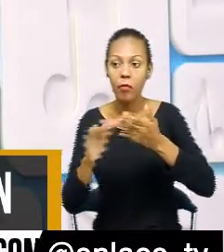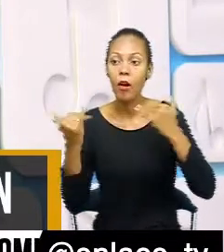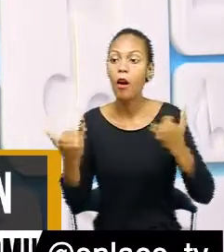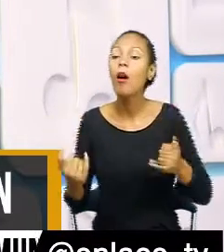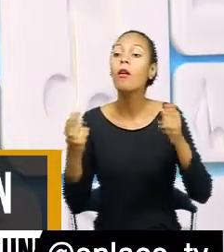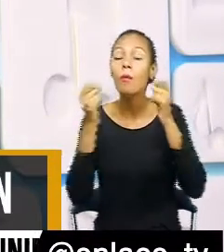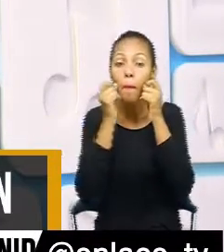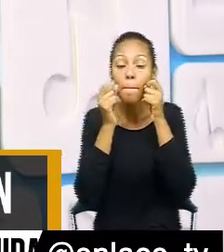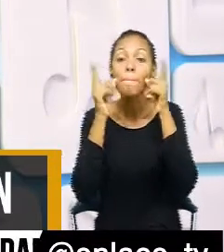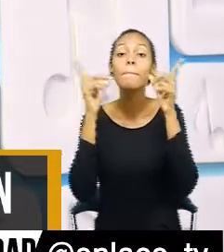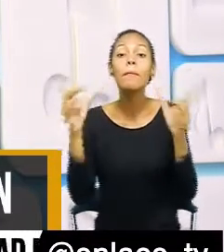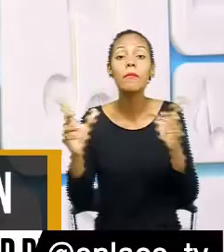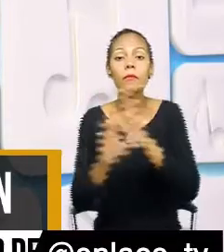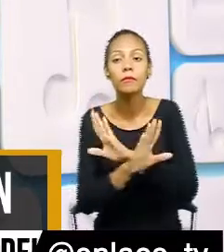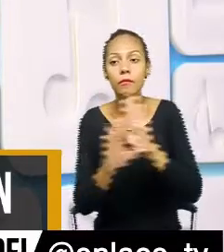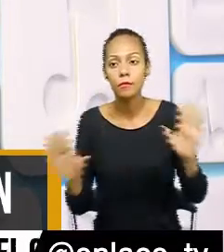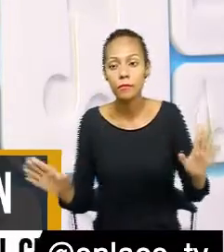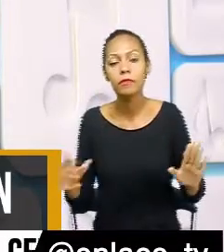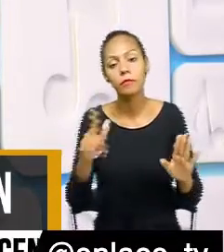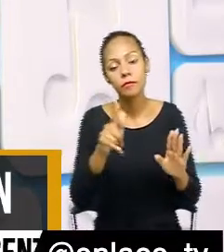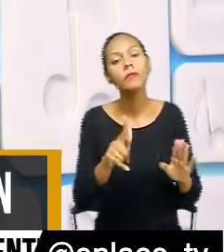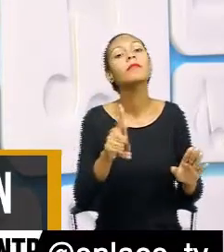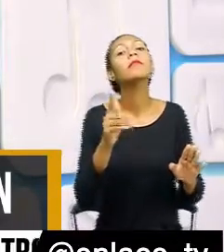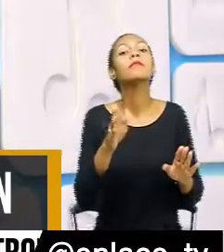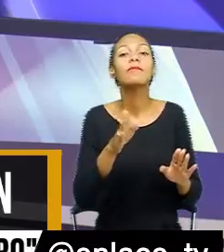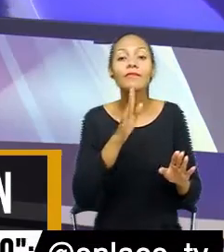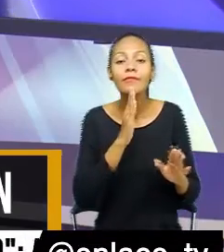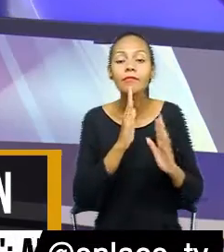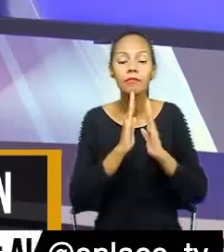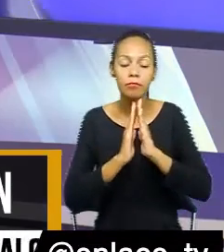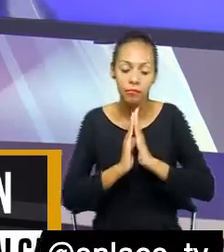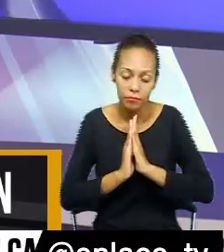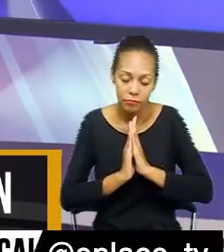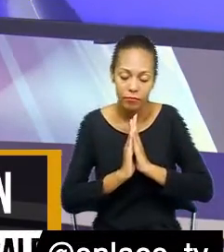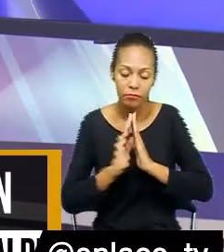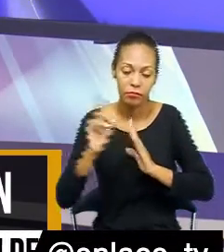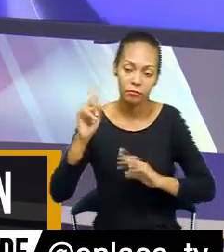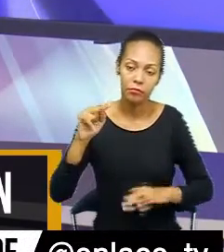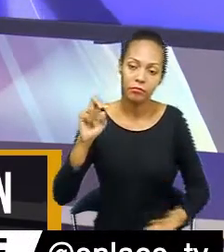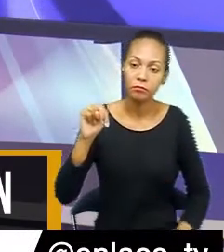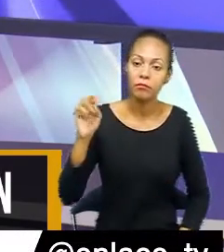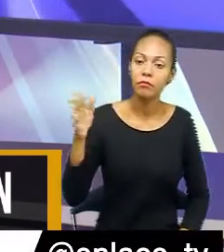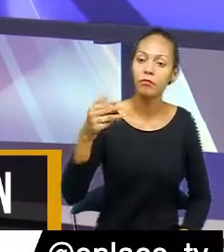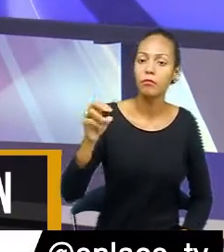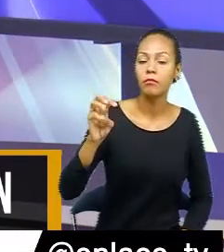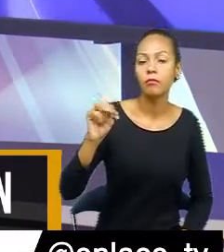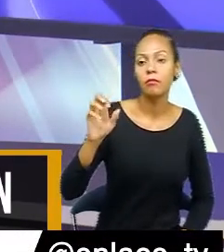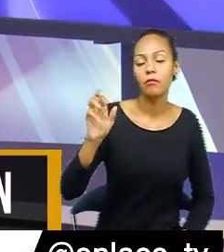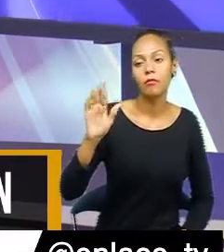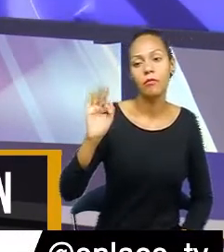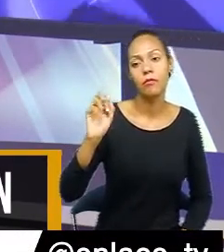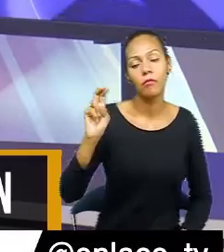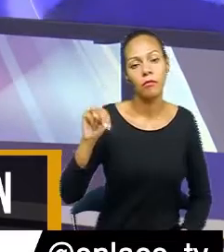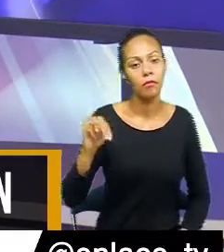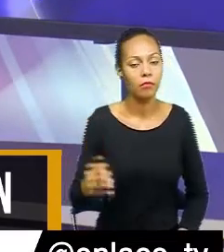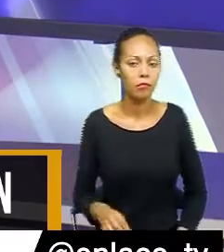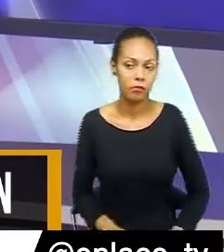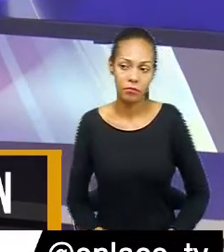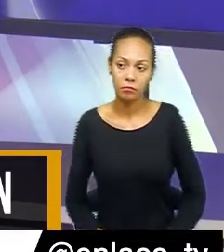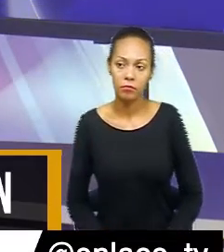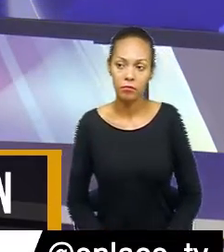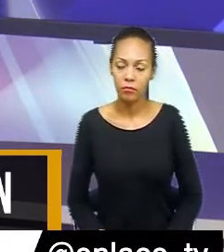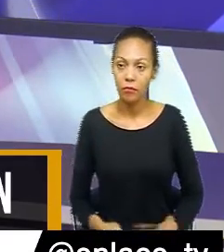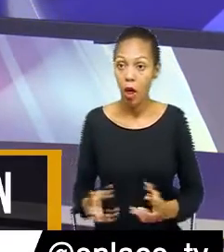la comunidad con su santo San Martín. Muy bien, retornamos ahorita con usted, Eibar. Permítame comentarle también a nuestra comunidad que la Asociación